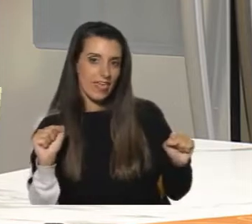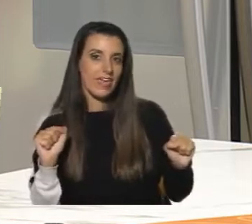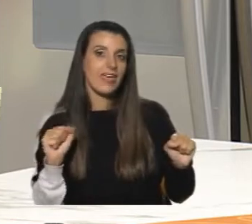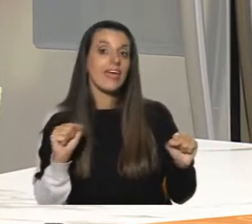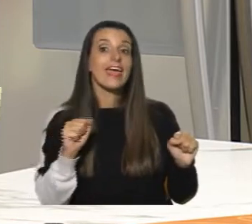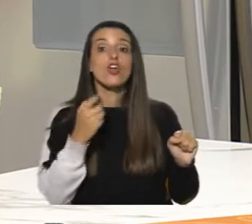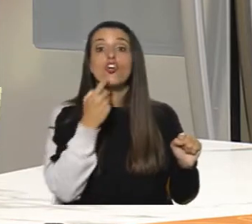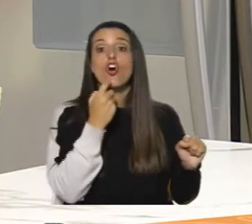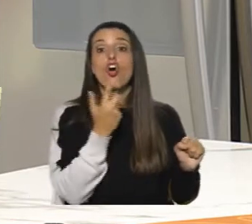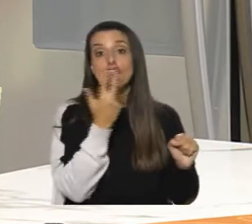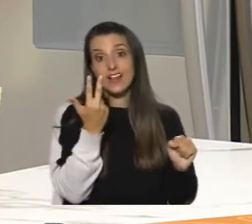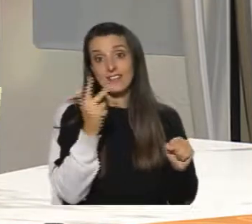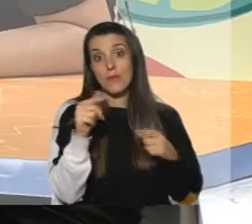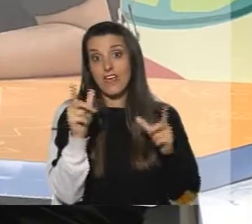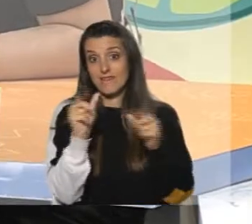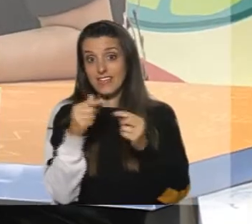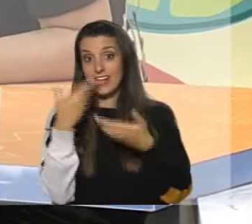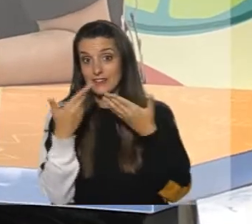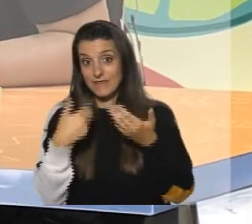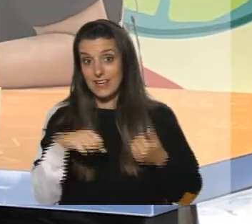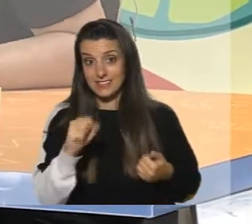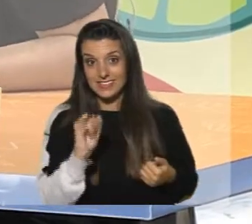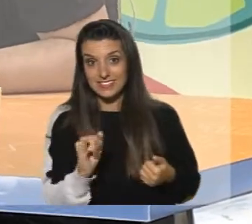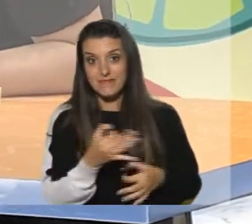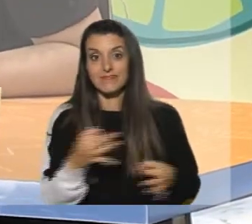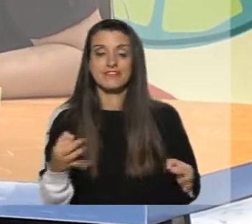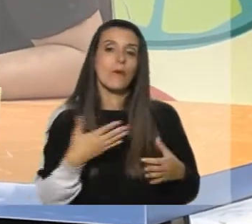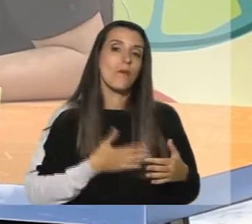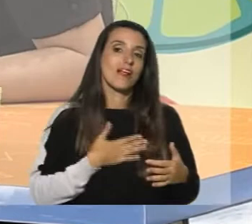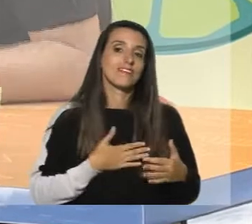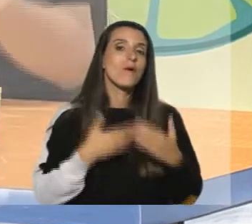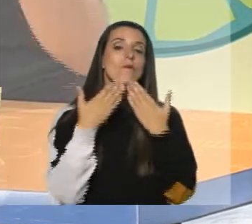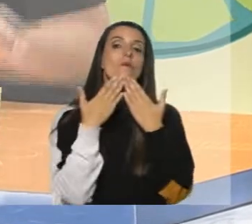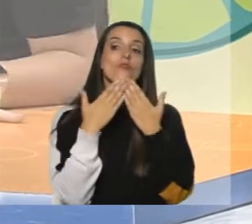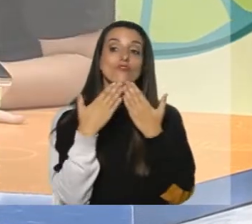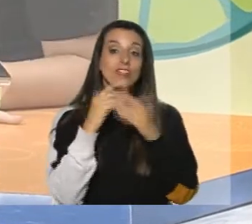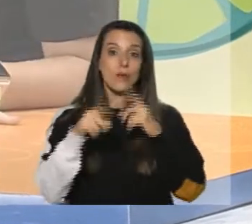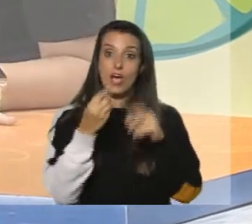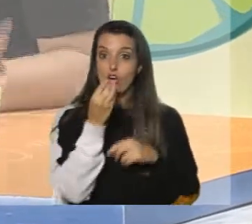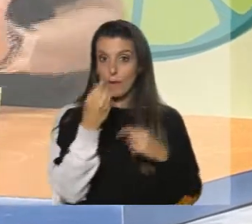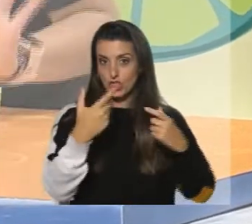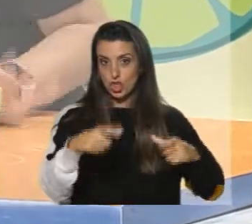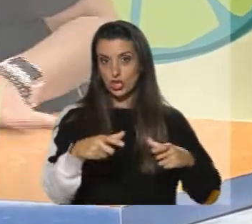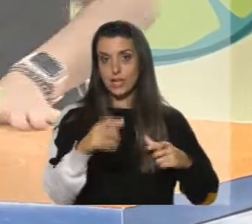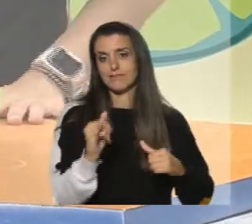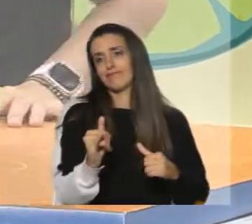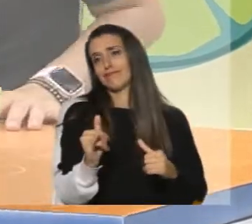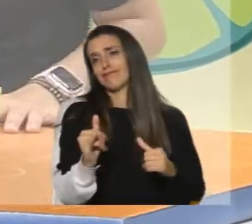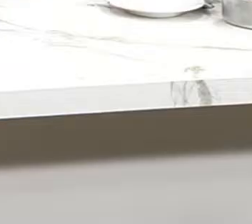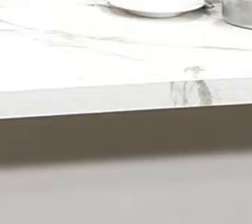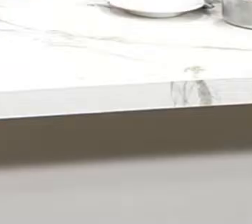3 que va a cerrar el programa con nosotros no todos si usted parece marcelo o que puede complacer de los deseos y después se quedan a comer torta loco gente que estamos de